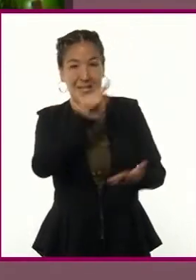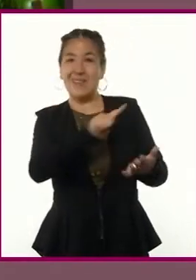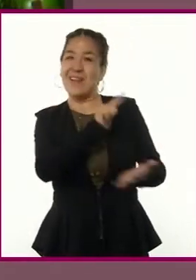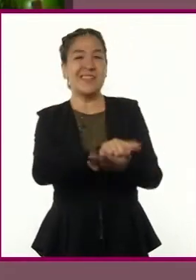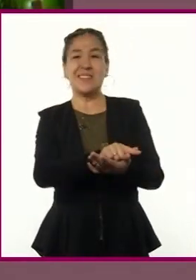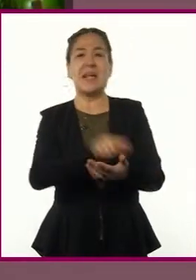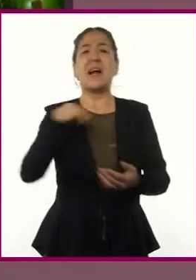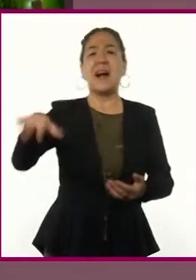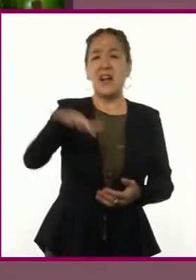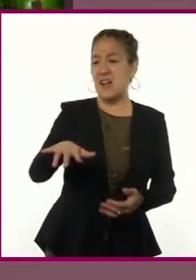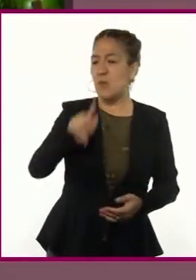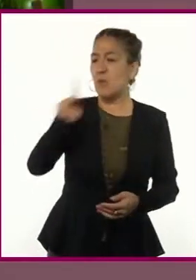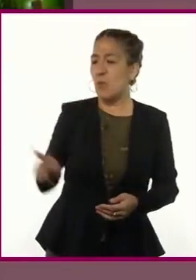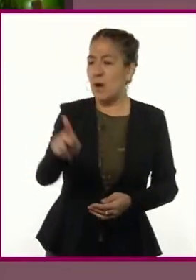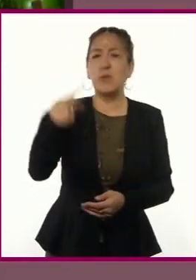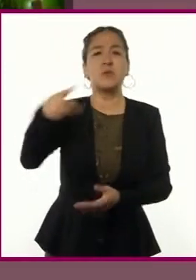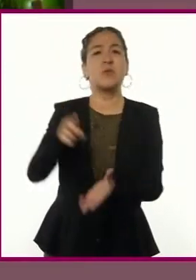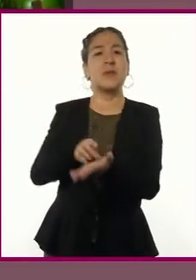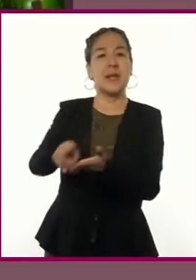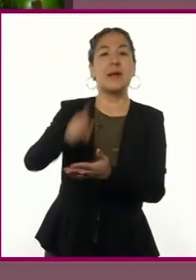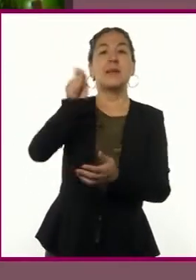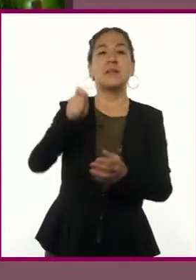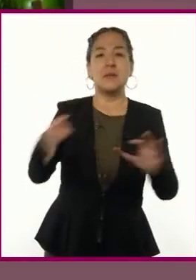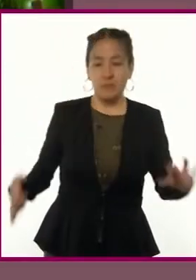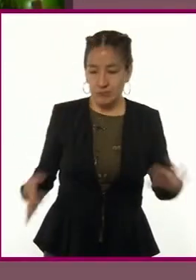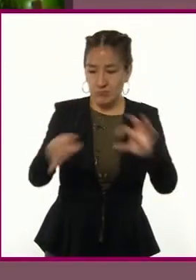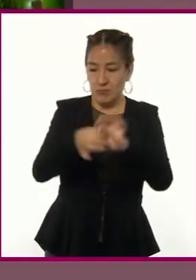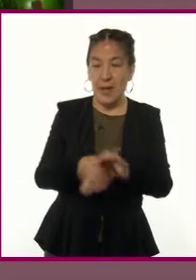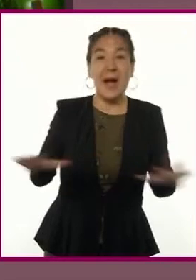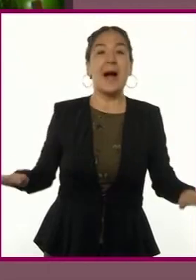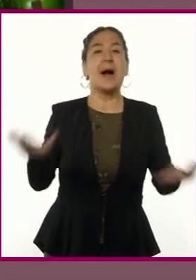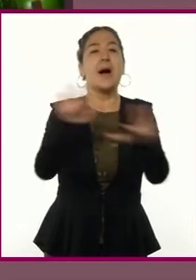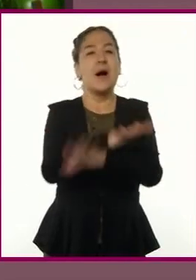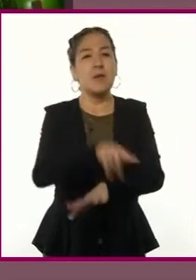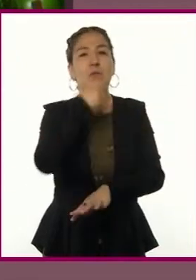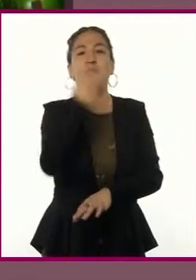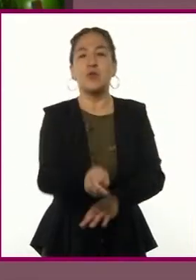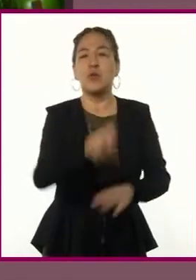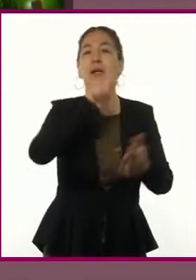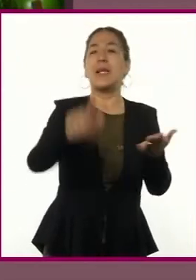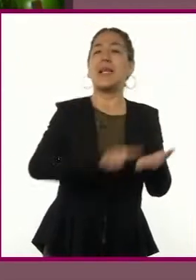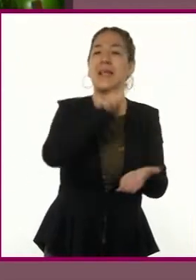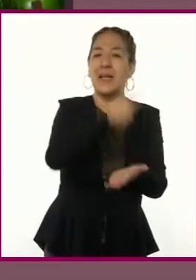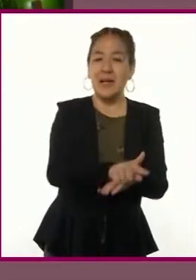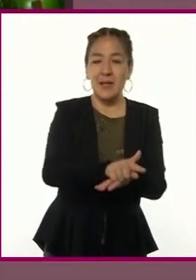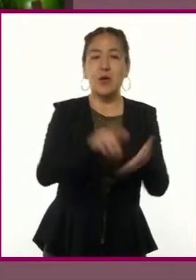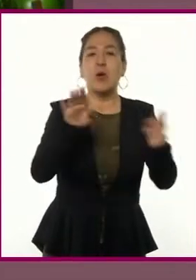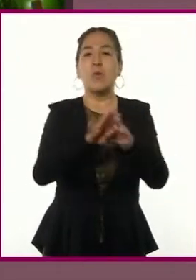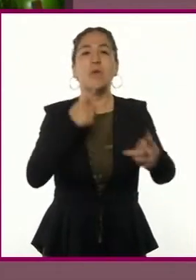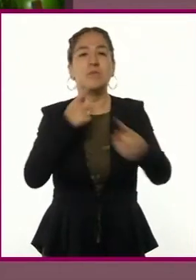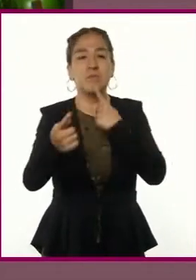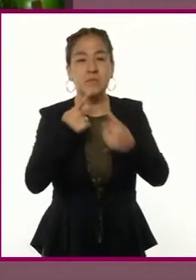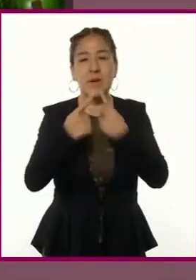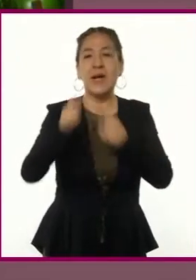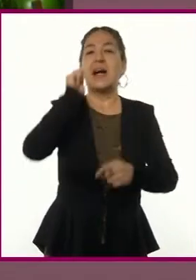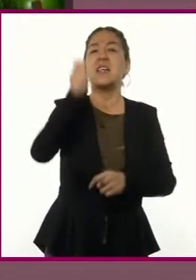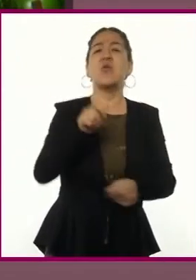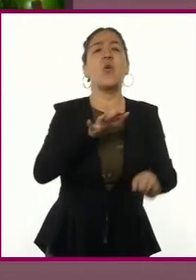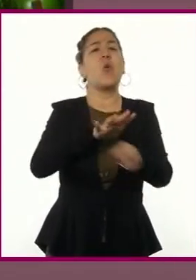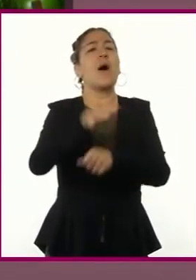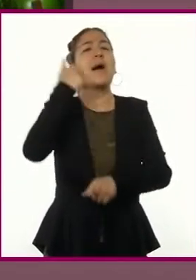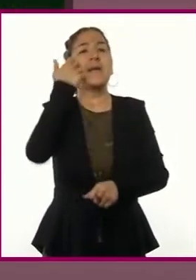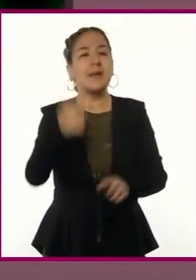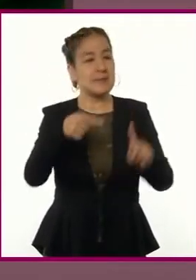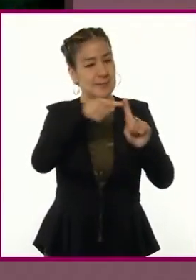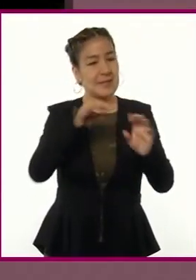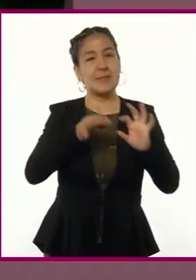pueblos a reformular su legislación y reformular los criterios bajo los cuales quieren